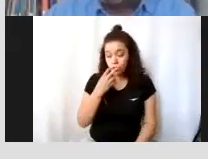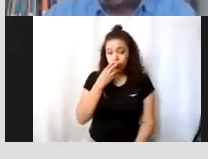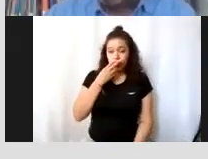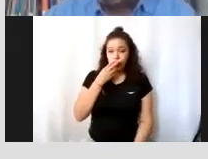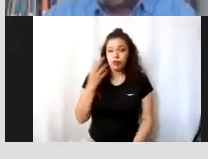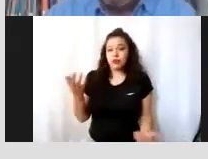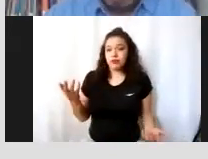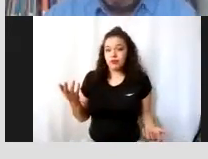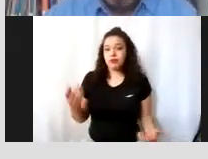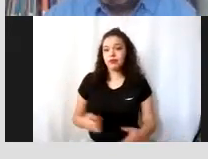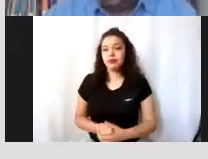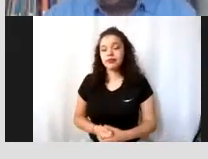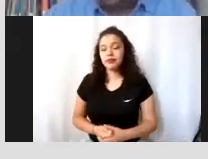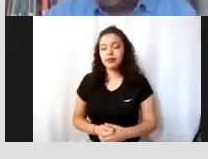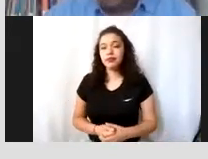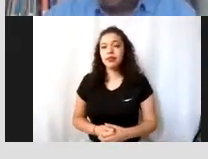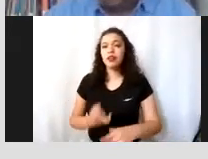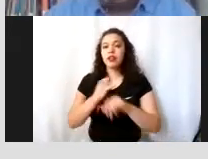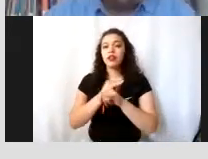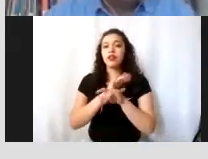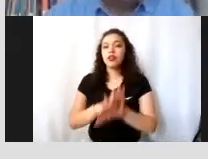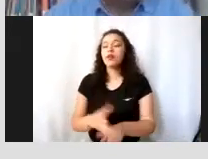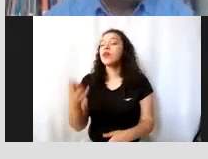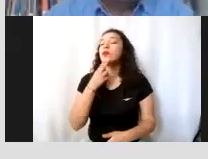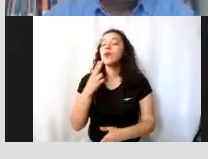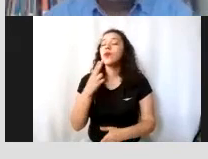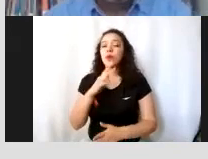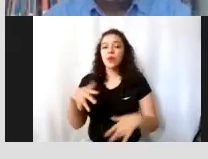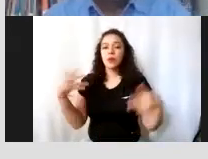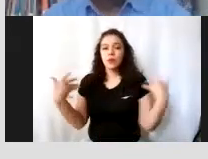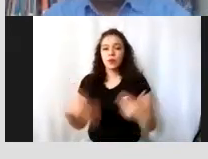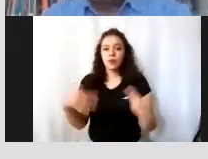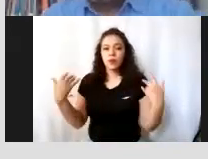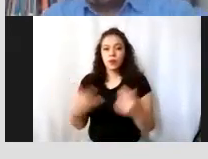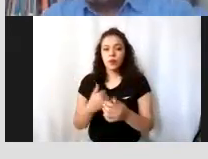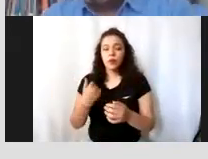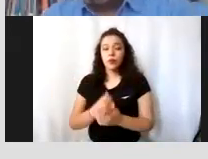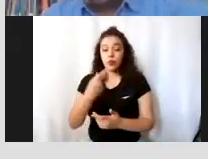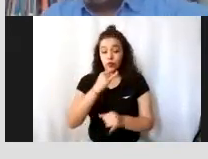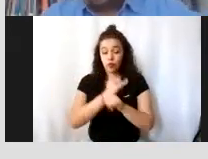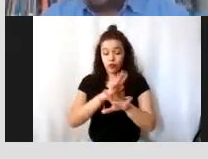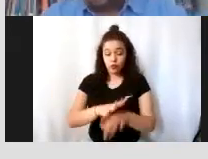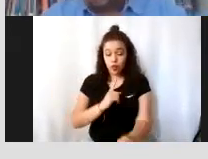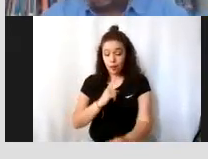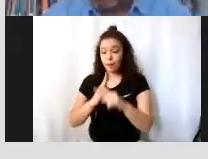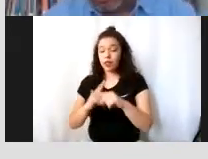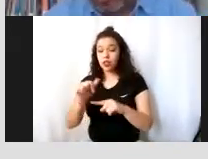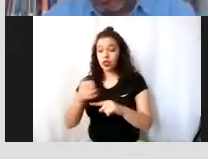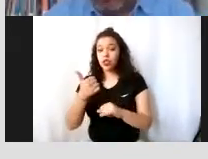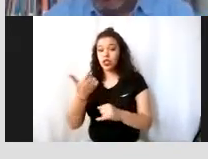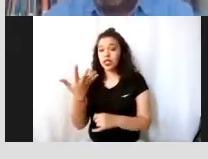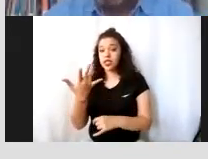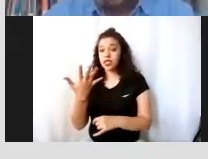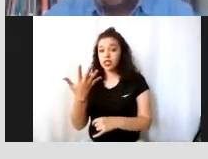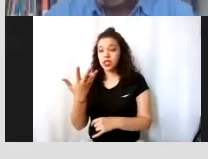Debe servirle. Es información utilísima. Imagínate la información tuya más la información de otras 50, de